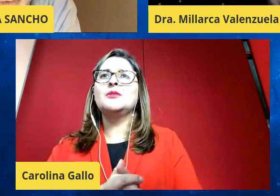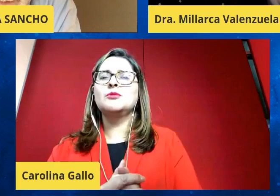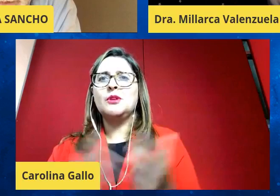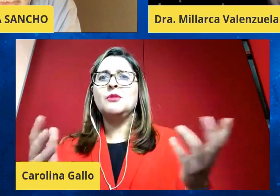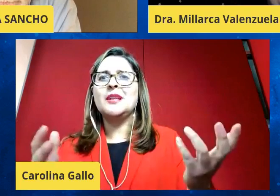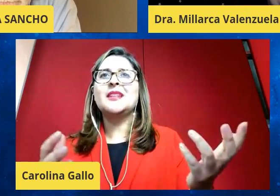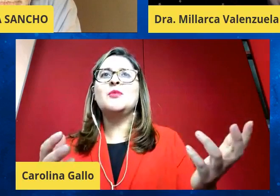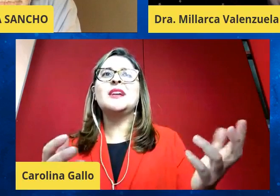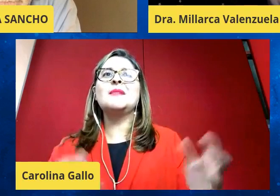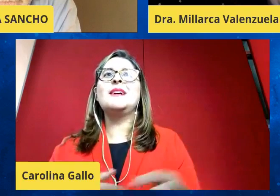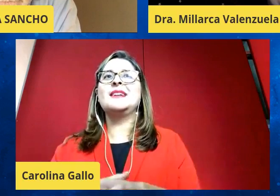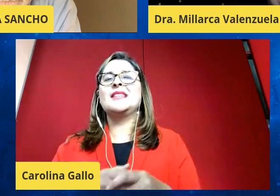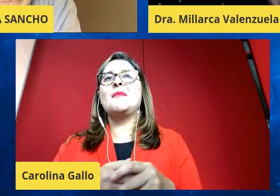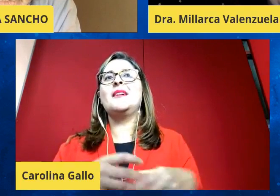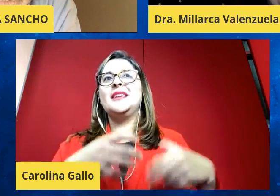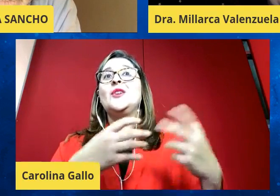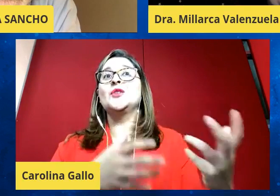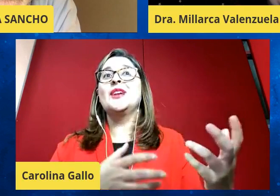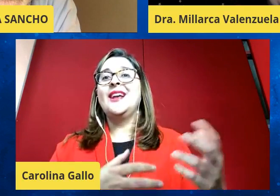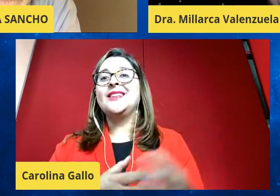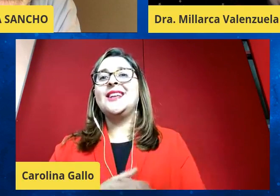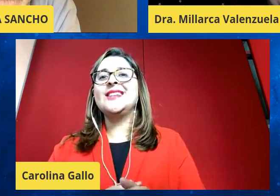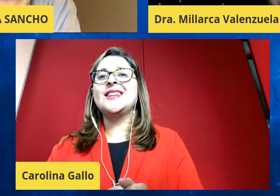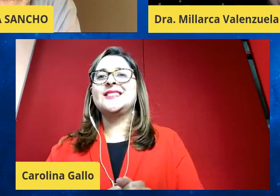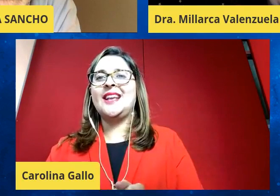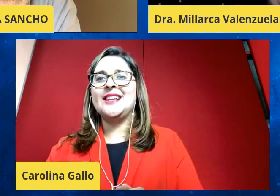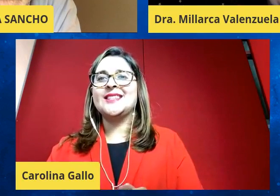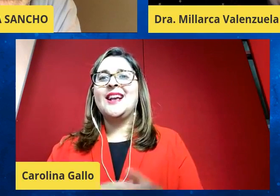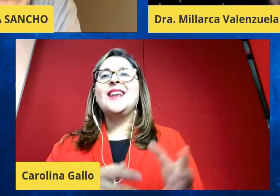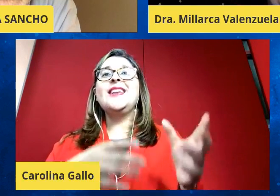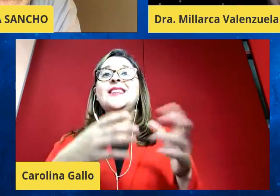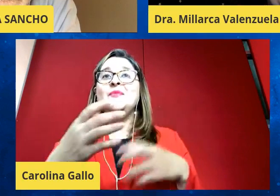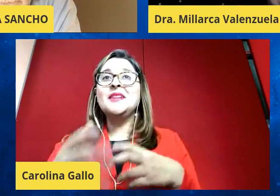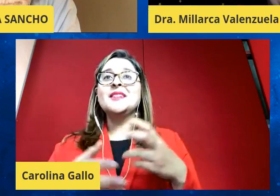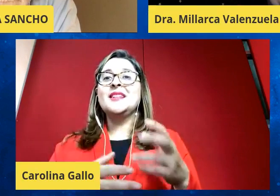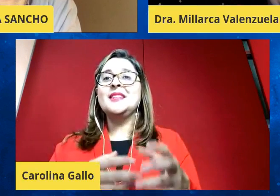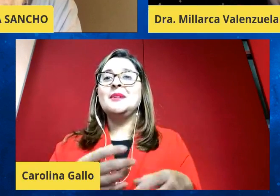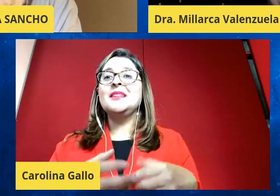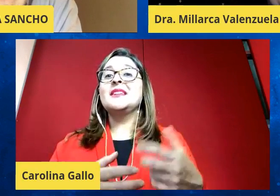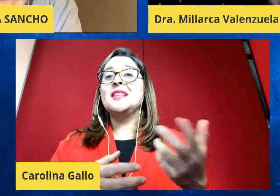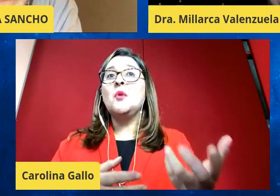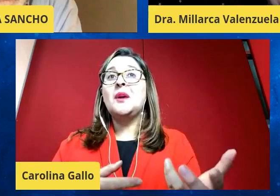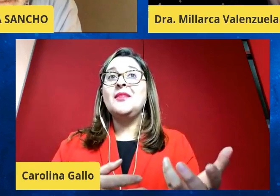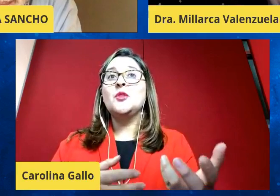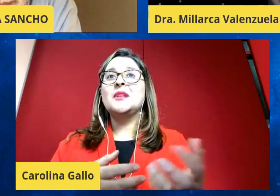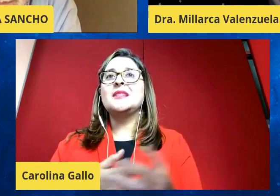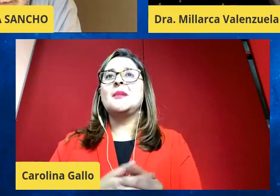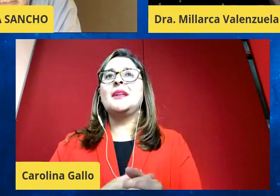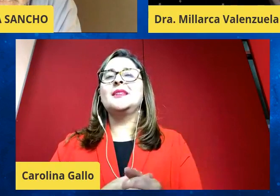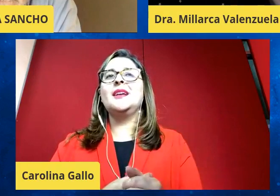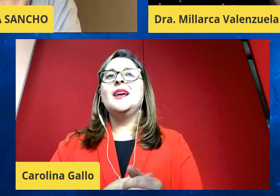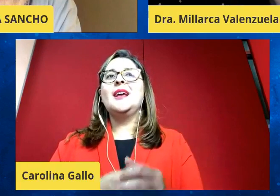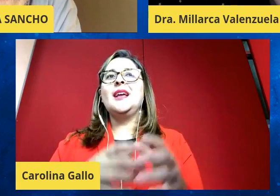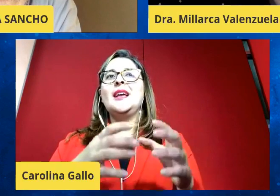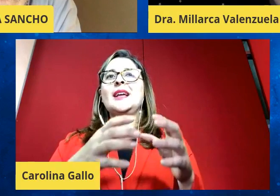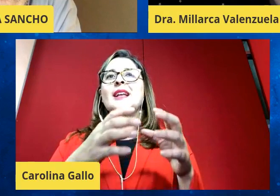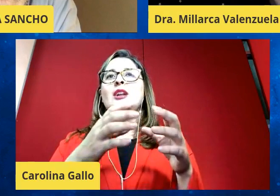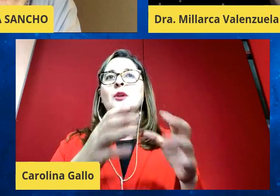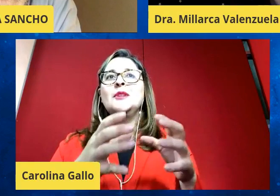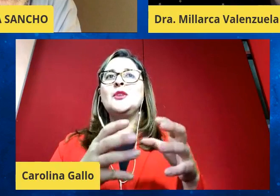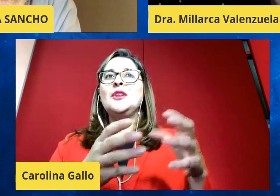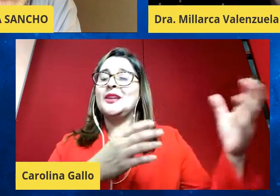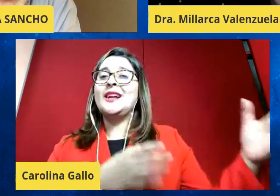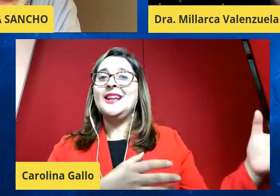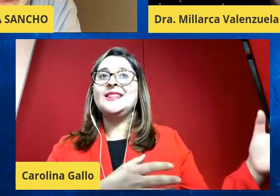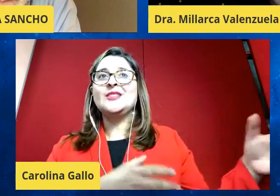estrenó en Estados Unidos una serie muy aclamada que se llama Hijos de las Estrellas, y también recientemente se está buscando precisamente